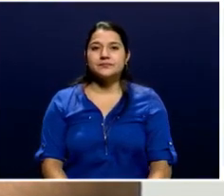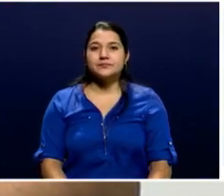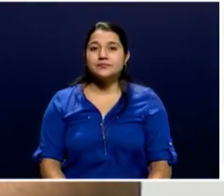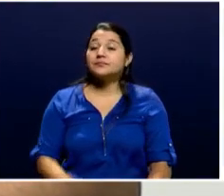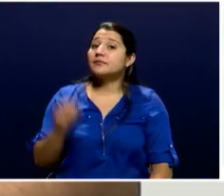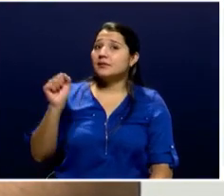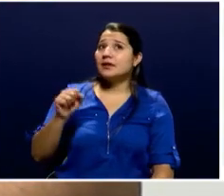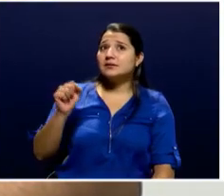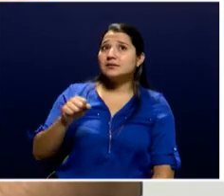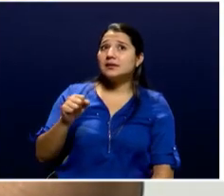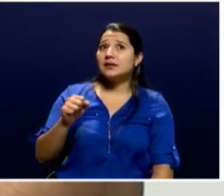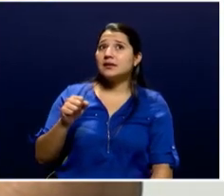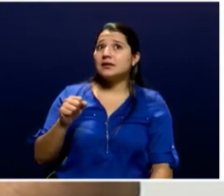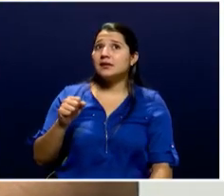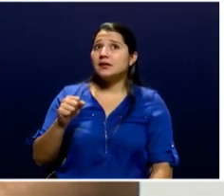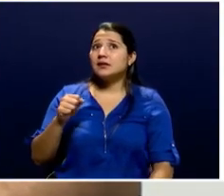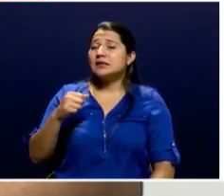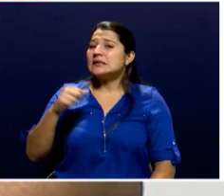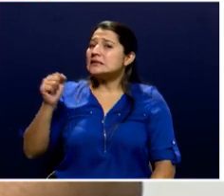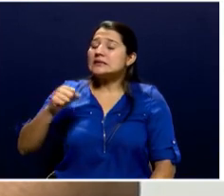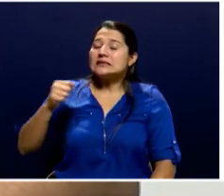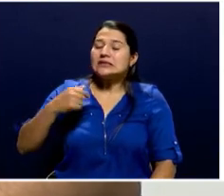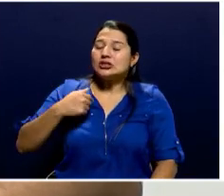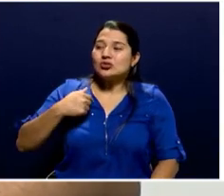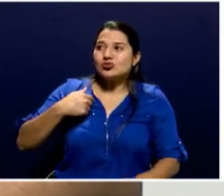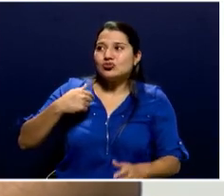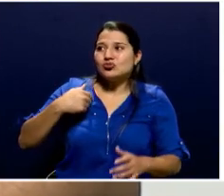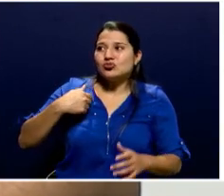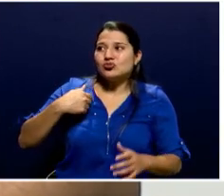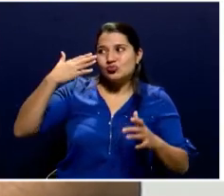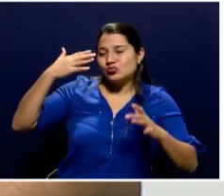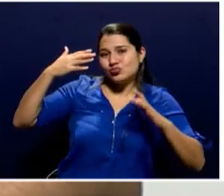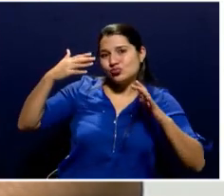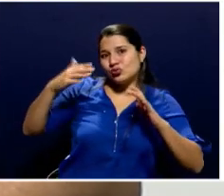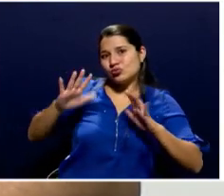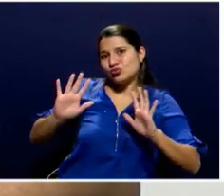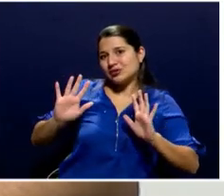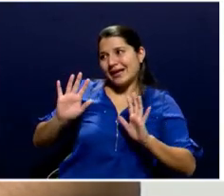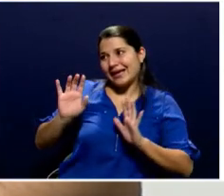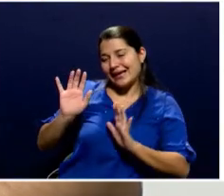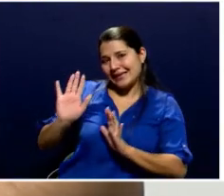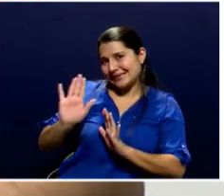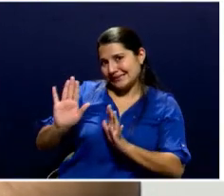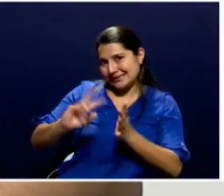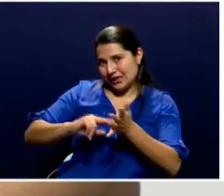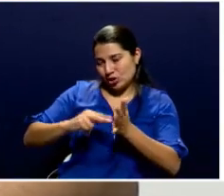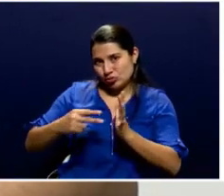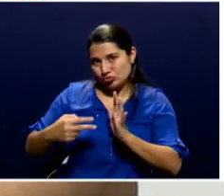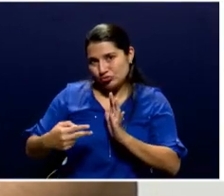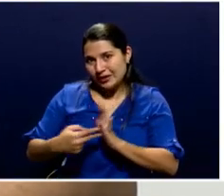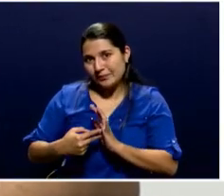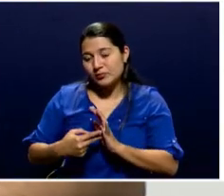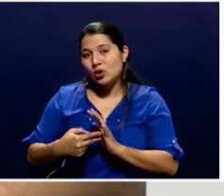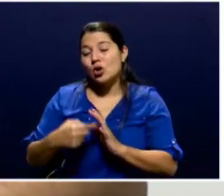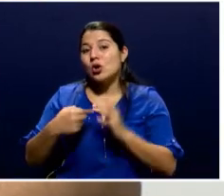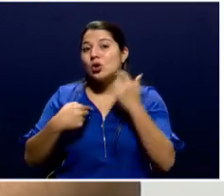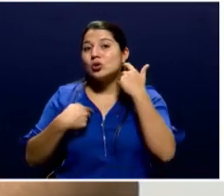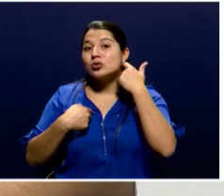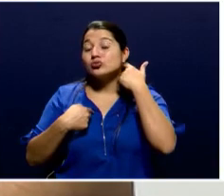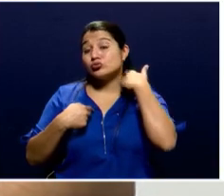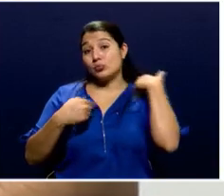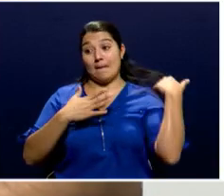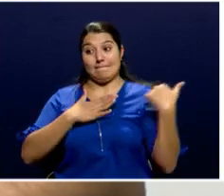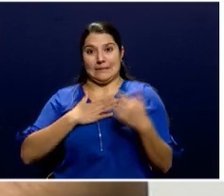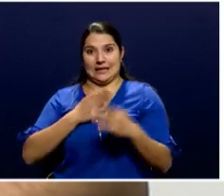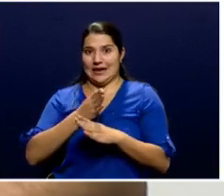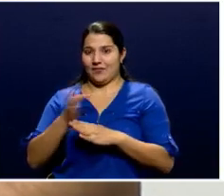Sí, ahí yo sí le quedo mal, no soy epidemiólogo, eso es mucha terminología que ellos manejan, que ellos, pero que yo,